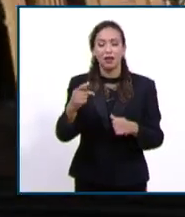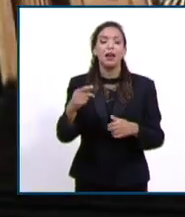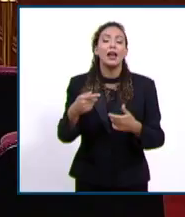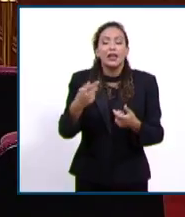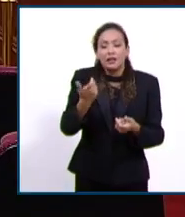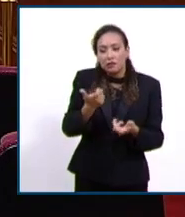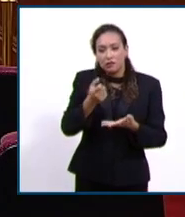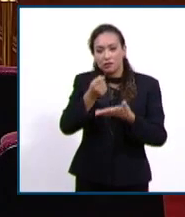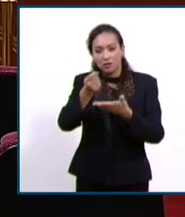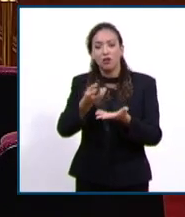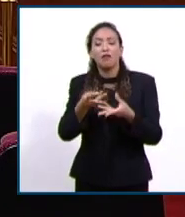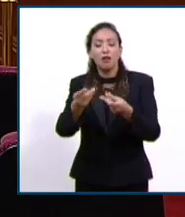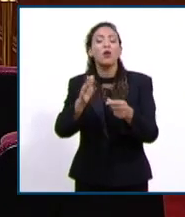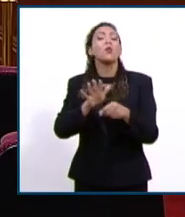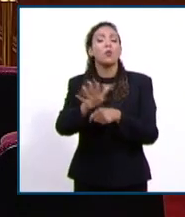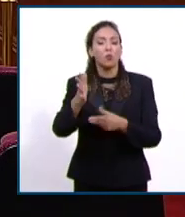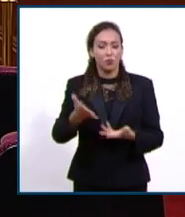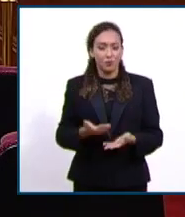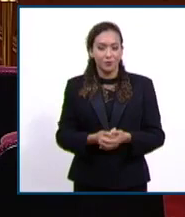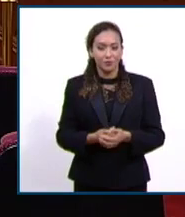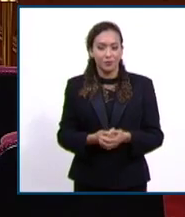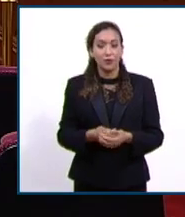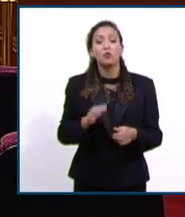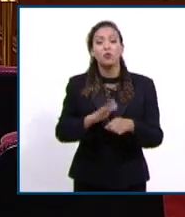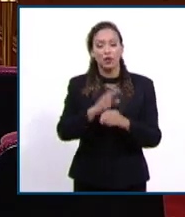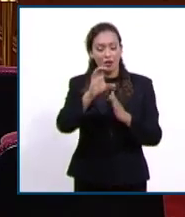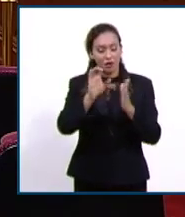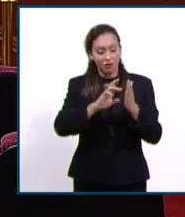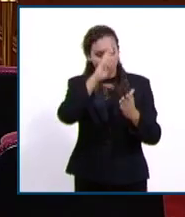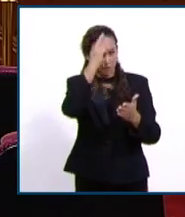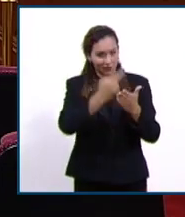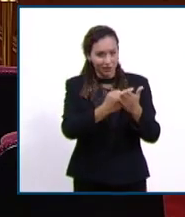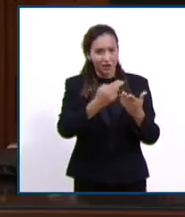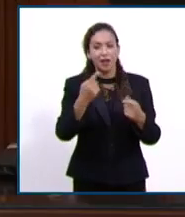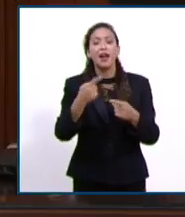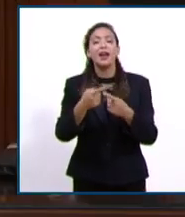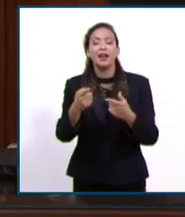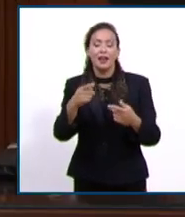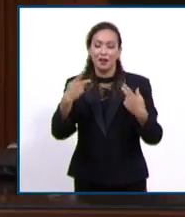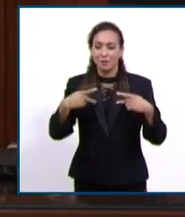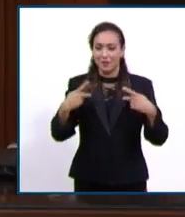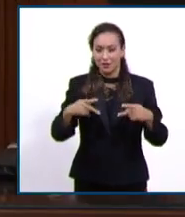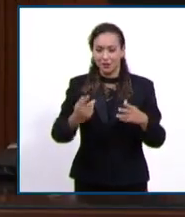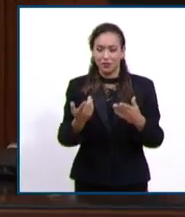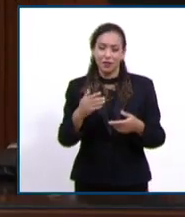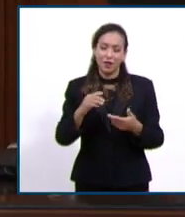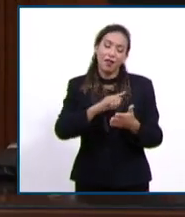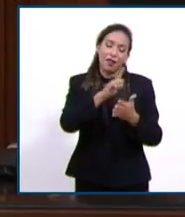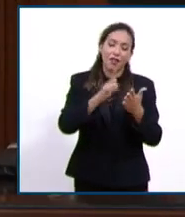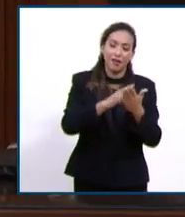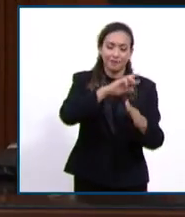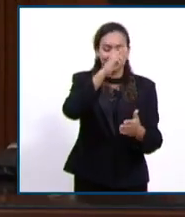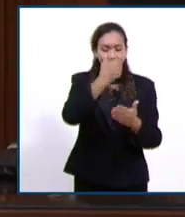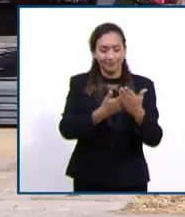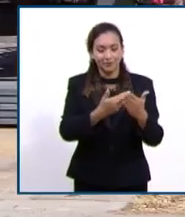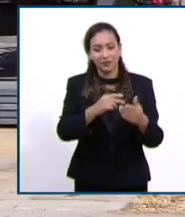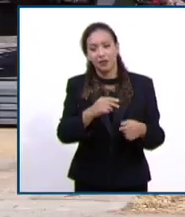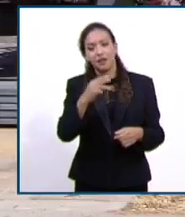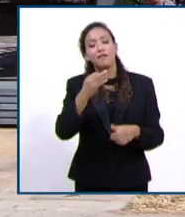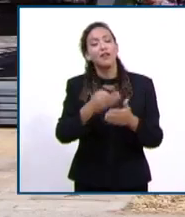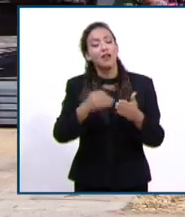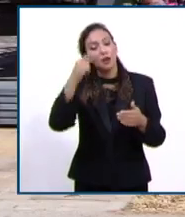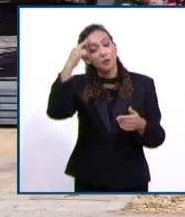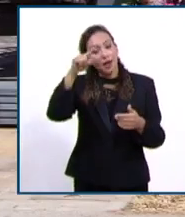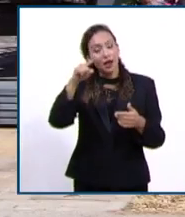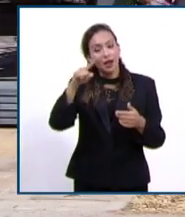gastos. Al resolver una controversia constitucional promovida por el Ejecutivo Federal contra reformas a la Ley de Adquisiciones,